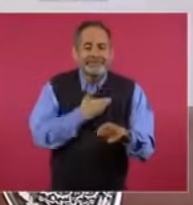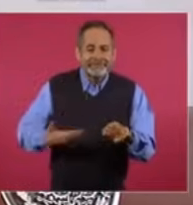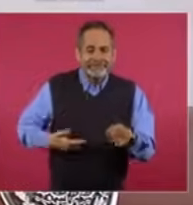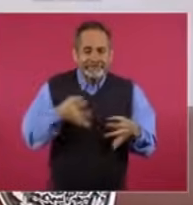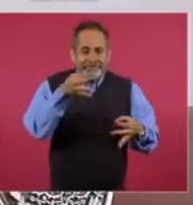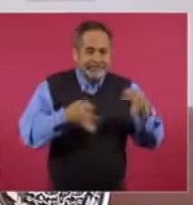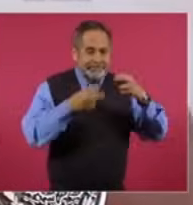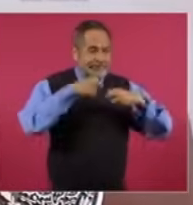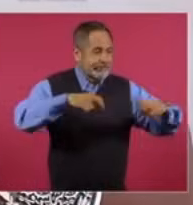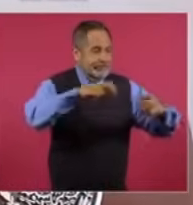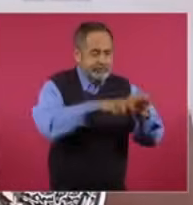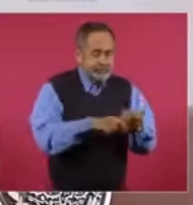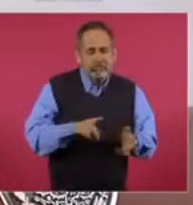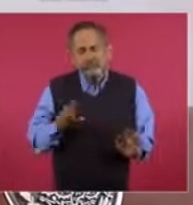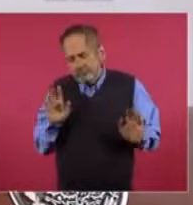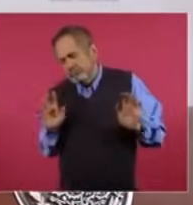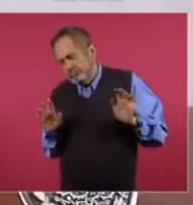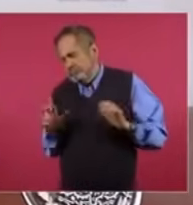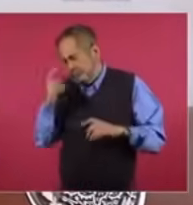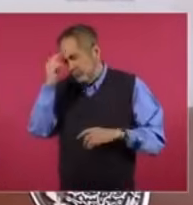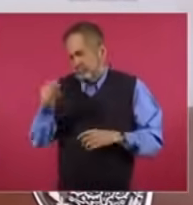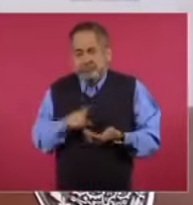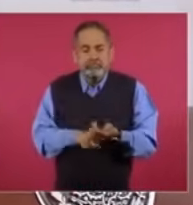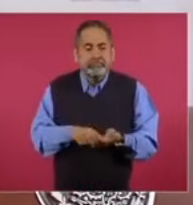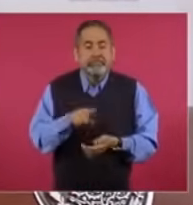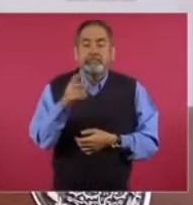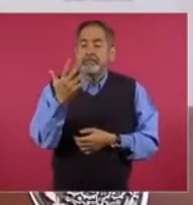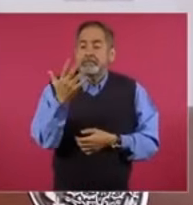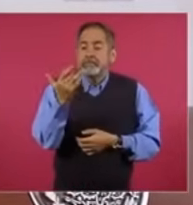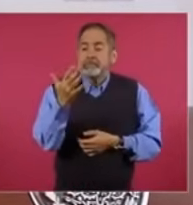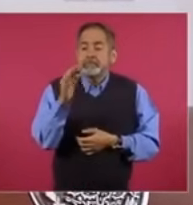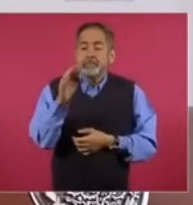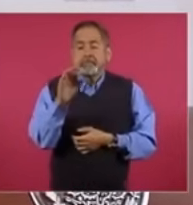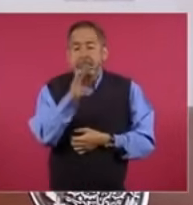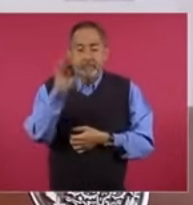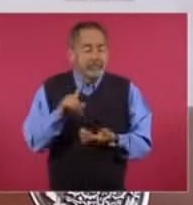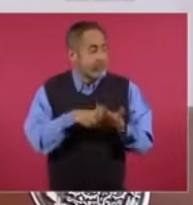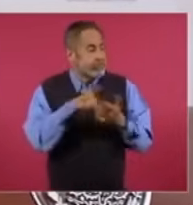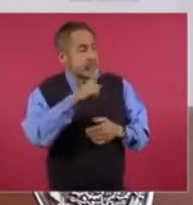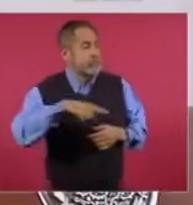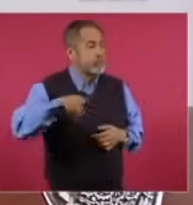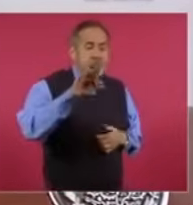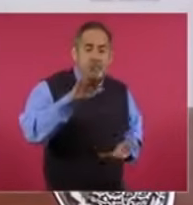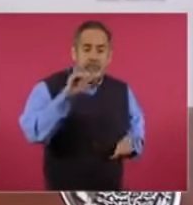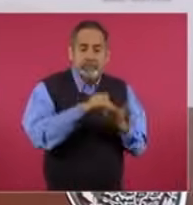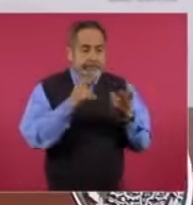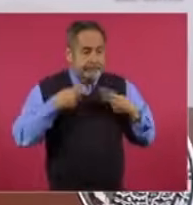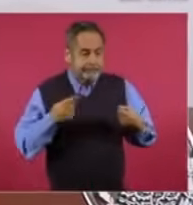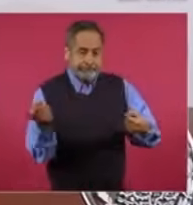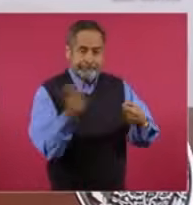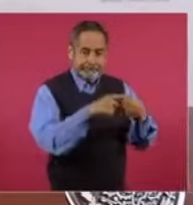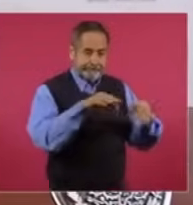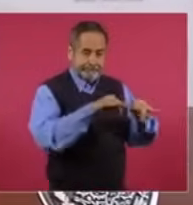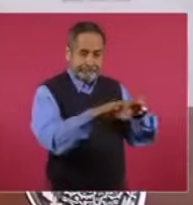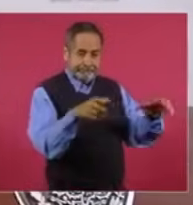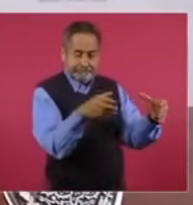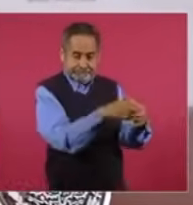reconoce que el 50% de los 40 mil trabajadores del Poder Judicial,